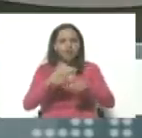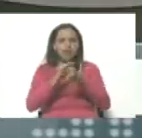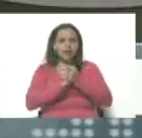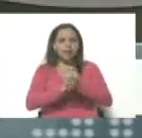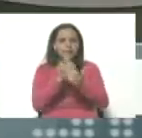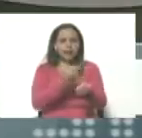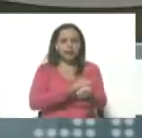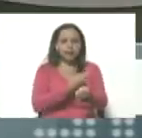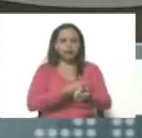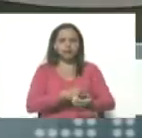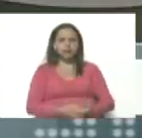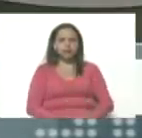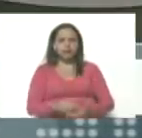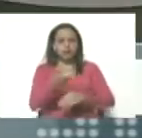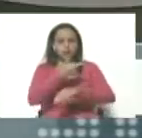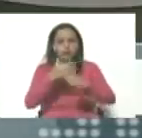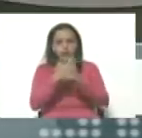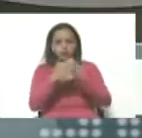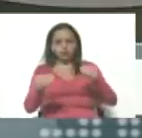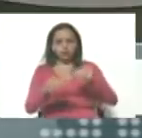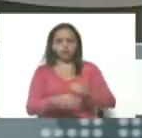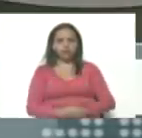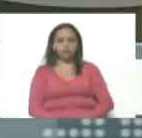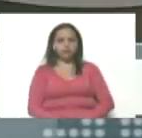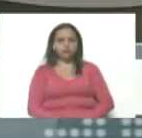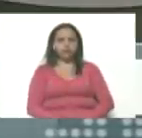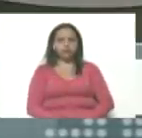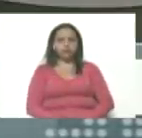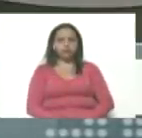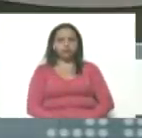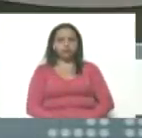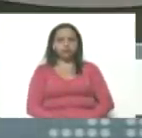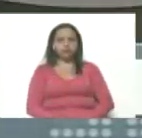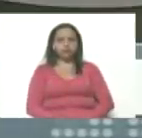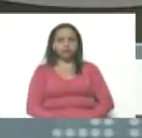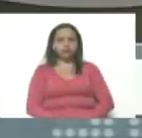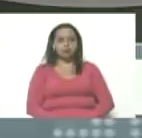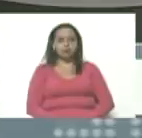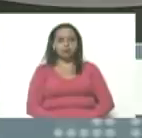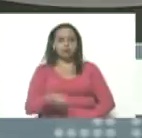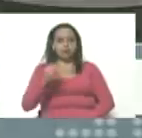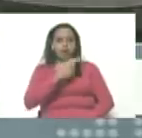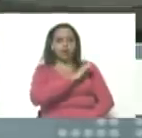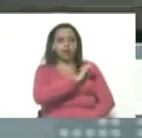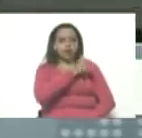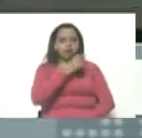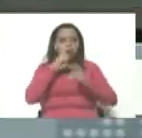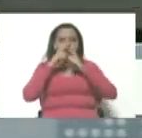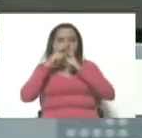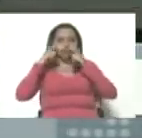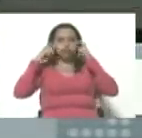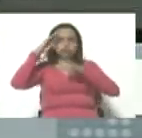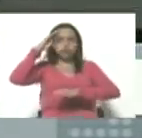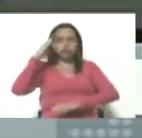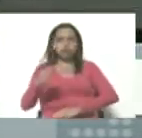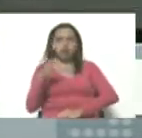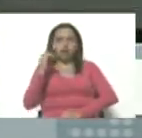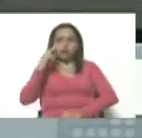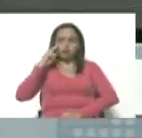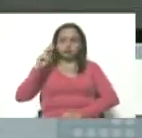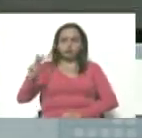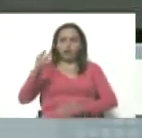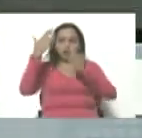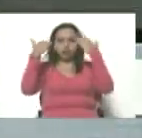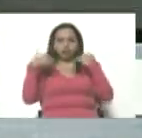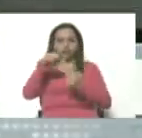hermanos, gobernadoras, compañeras. Ahí veo al almirante en jefa con su tapaboca. Ahí veo al